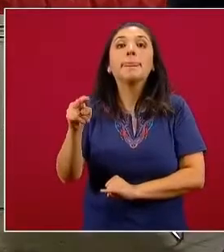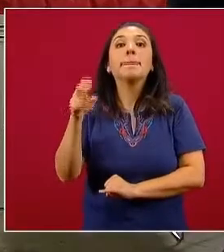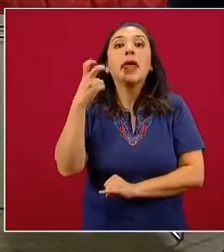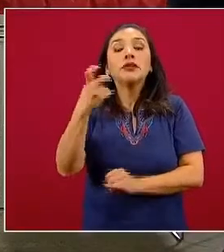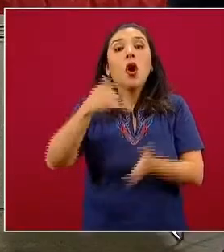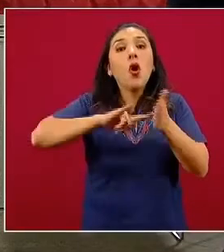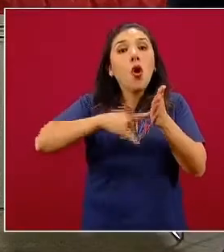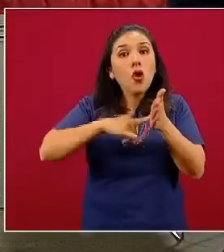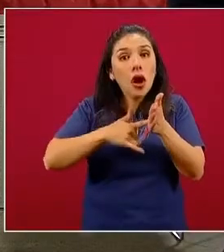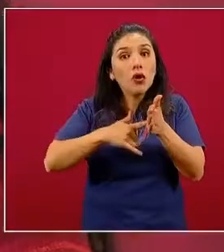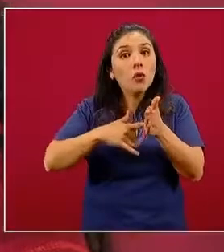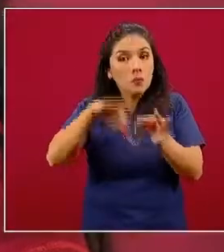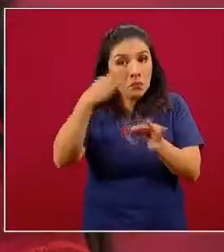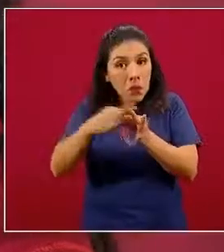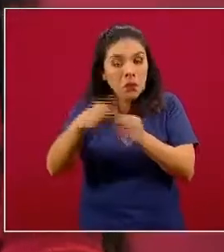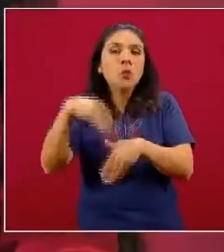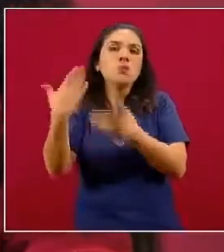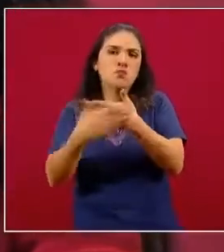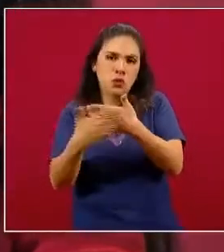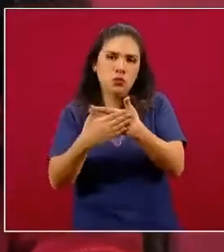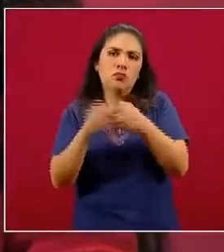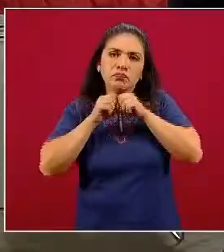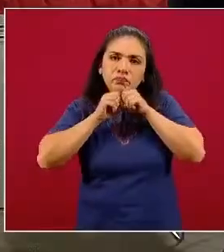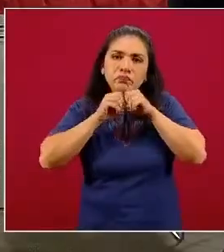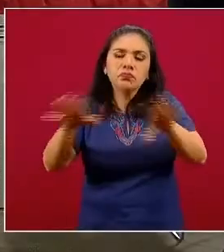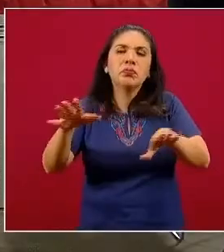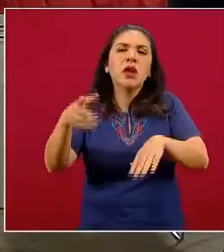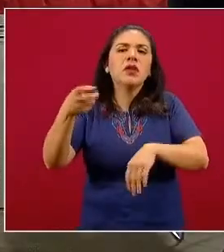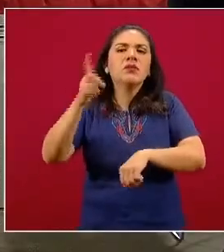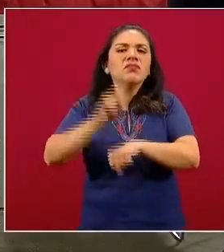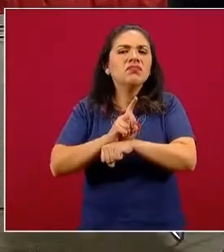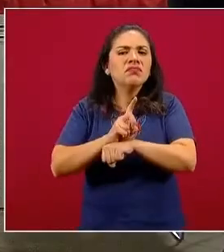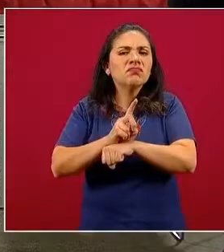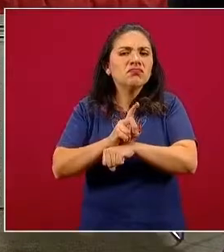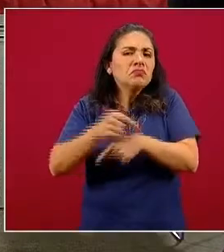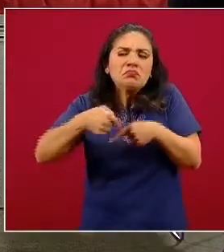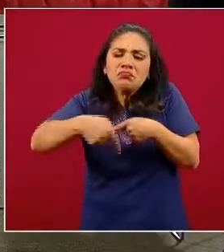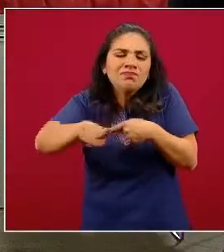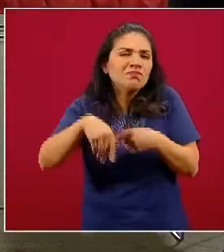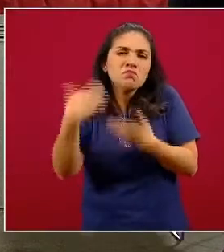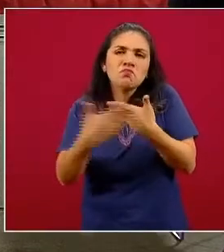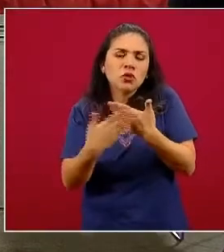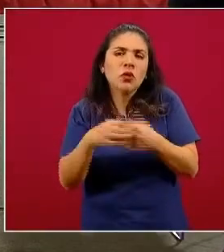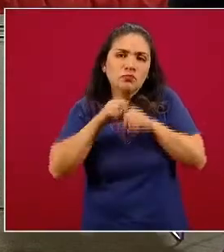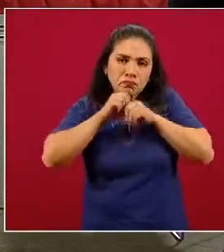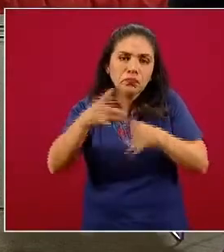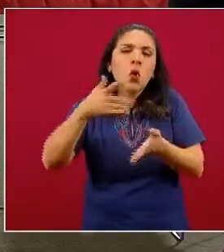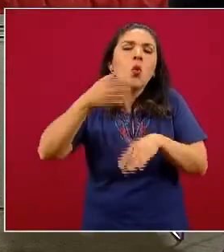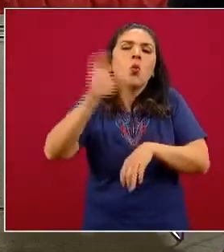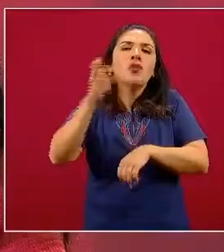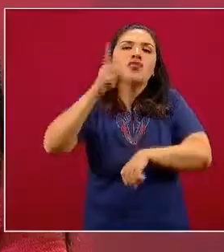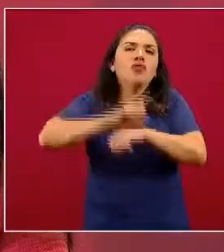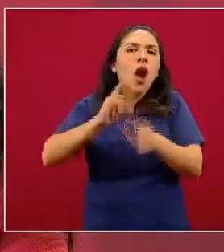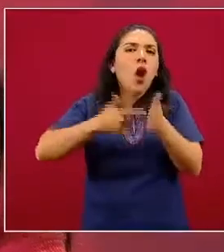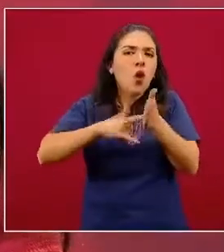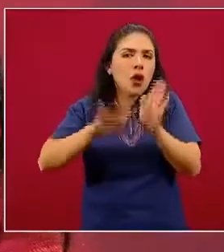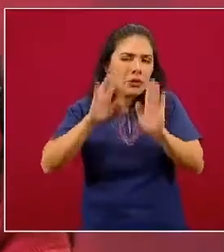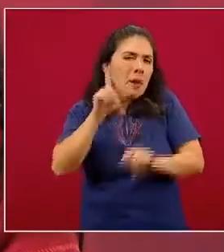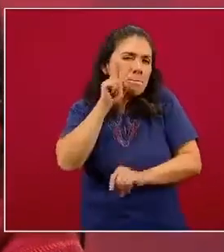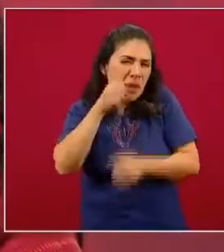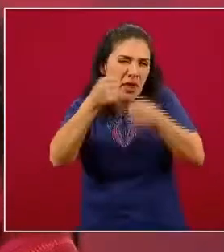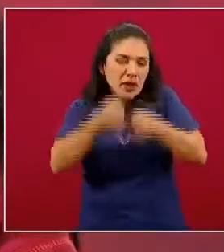Los horarios puntuales los dará a conocer Presidencia el día en las próximas horas, seguramente el día de